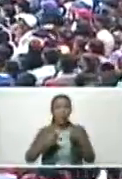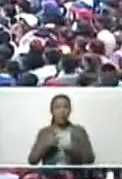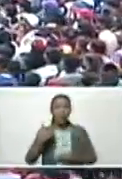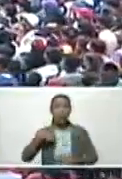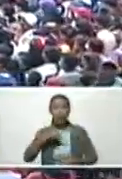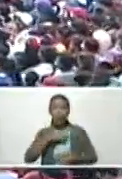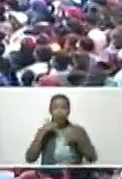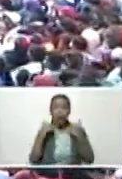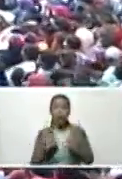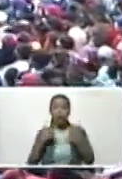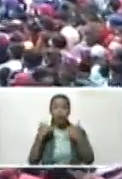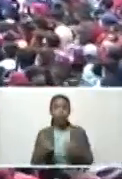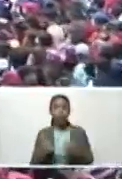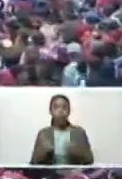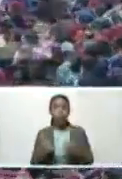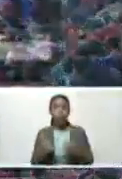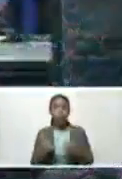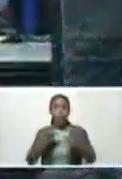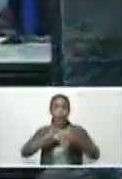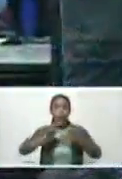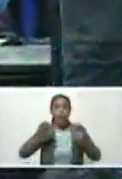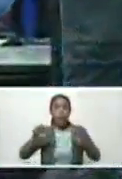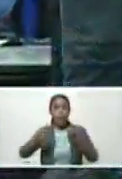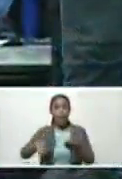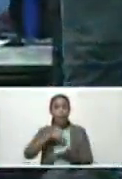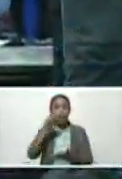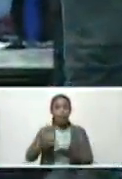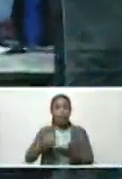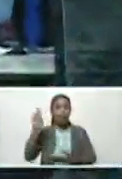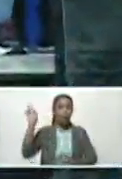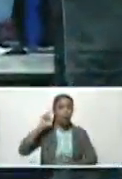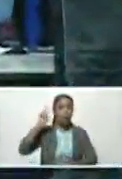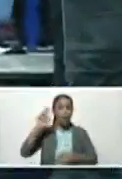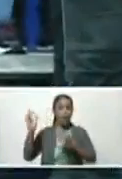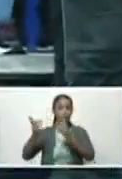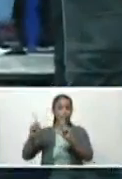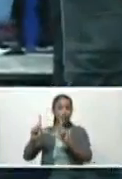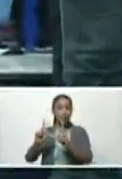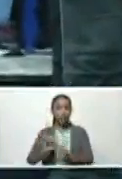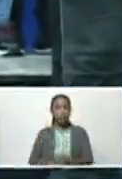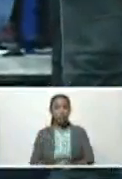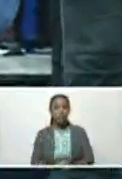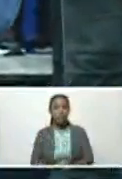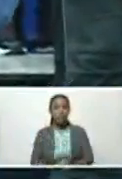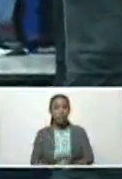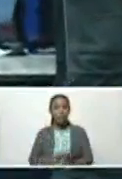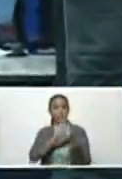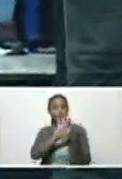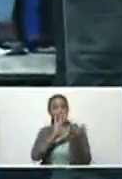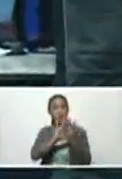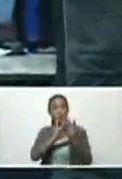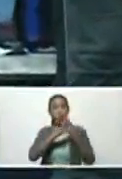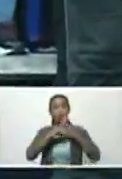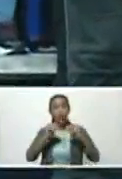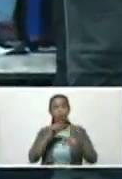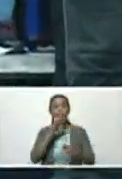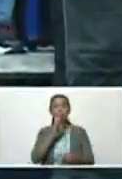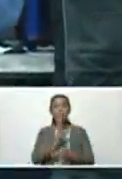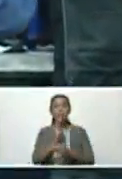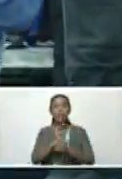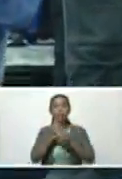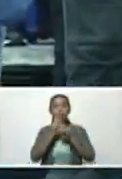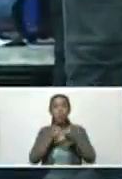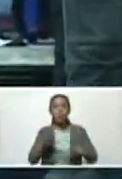estamos ahorita en cadena nacional de radio y televisión y transmitiendo por todas las redes sociales.